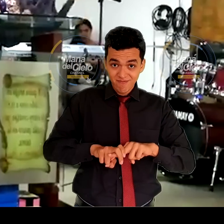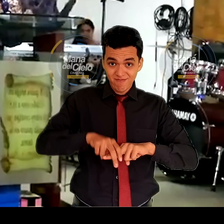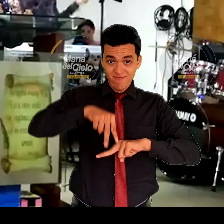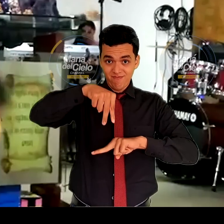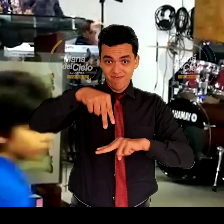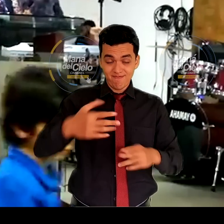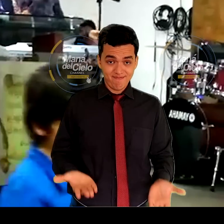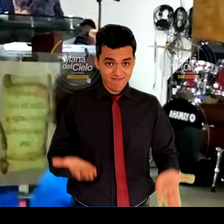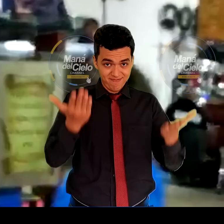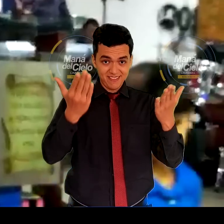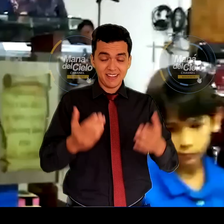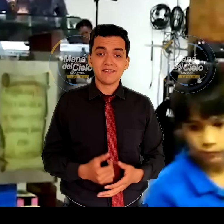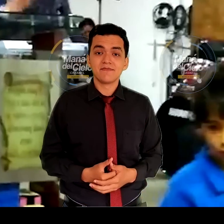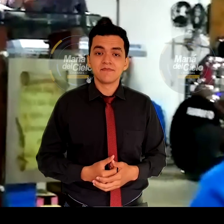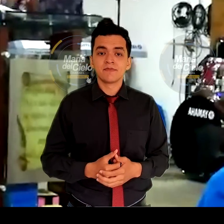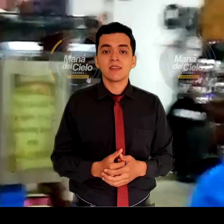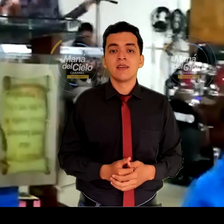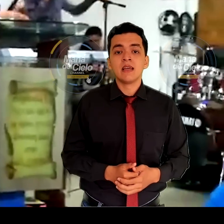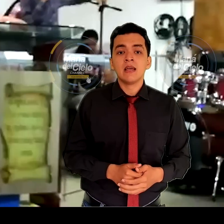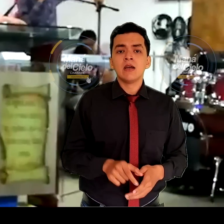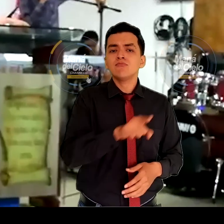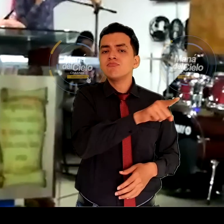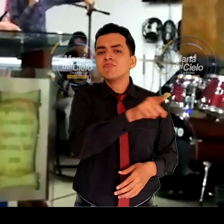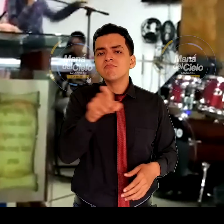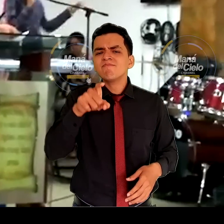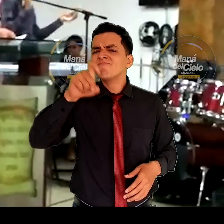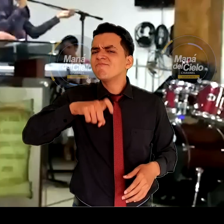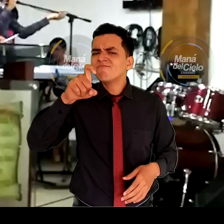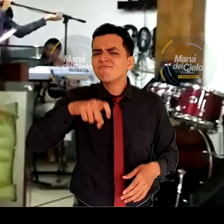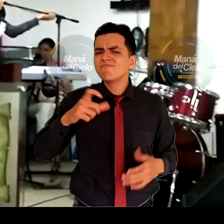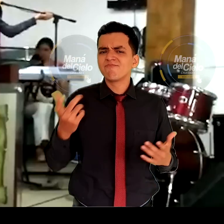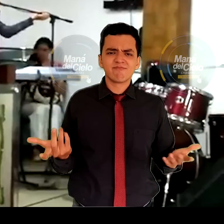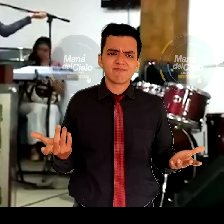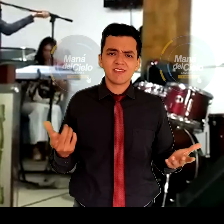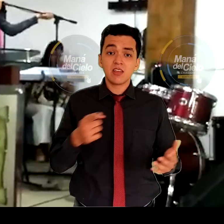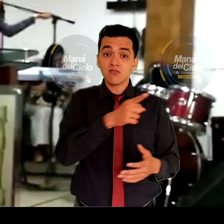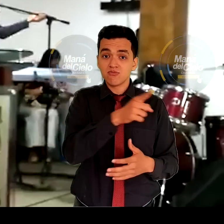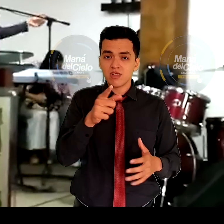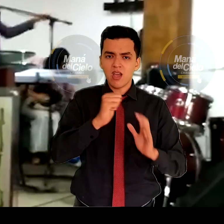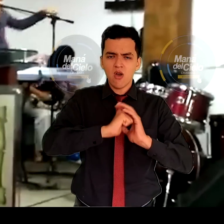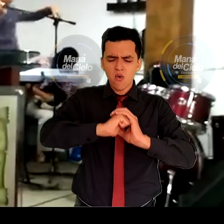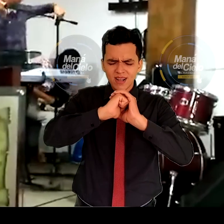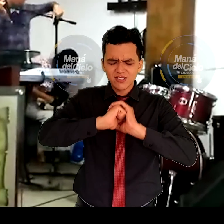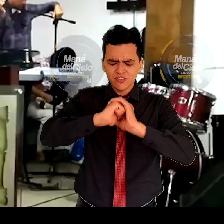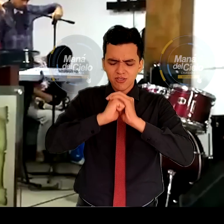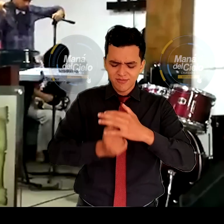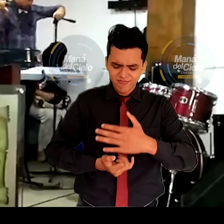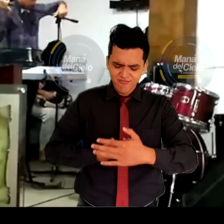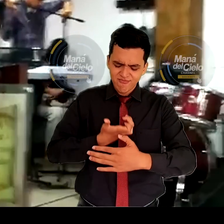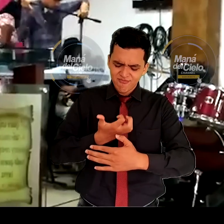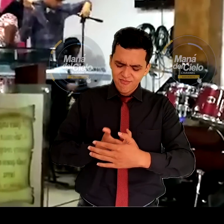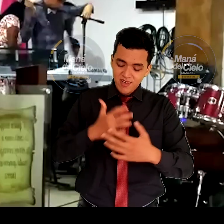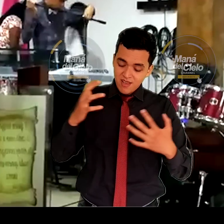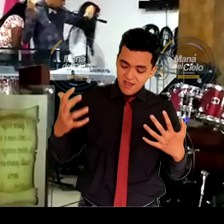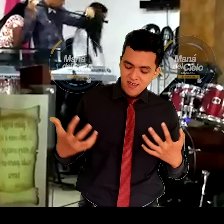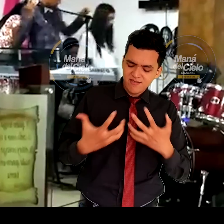Señor. ¿Qué necesitas esta noche? Para que tu oración sea en el Espíritu. Aquí está este